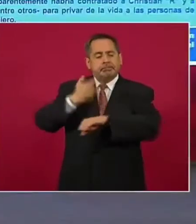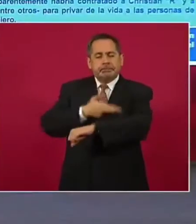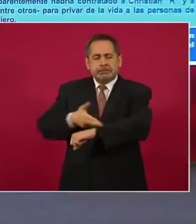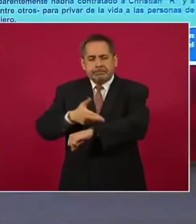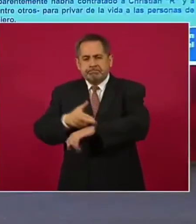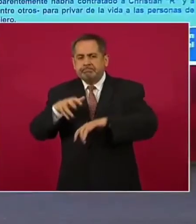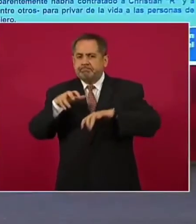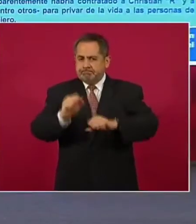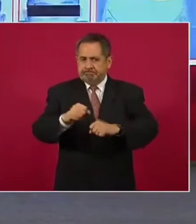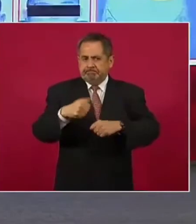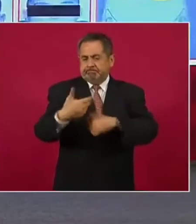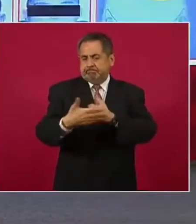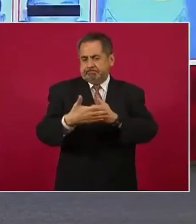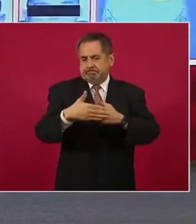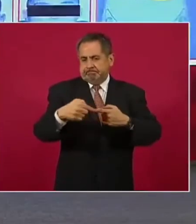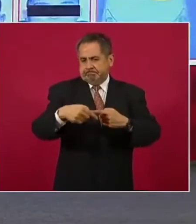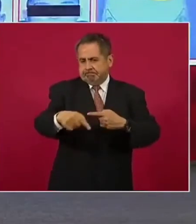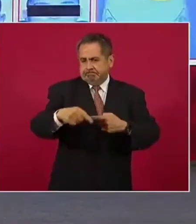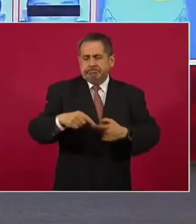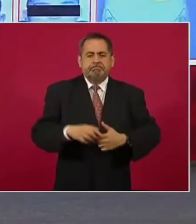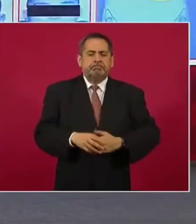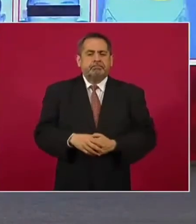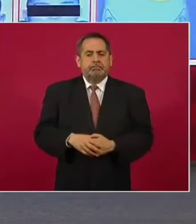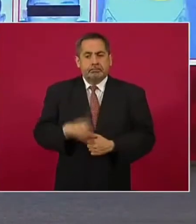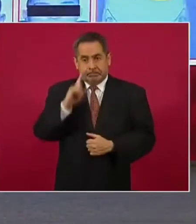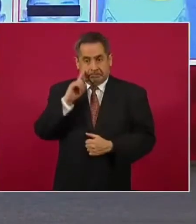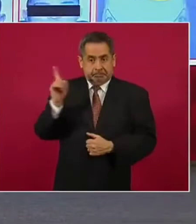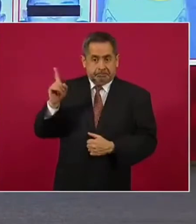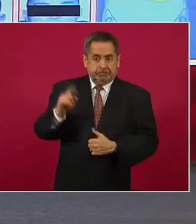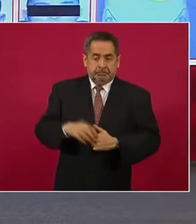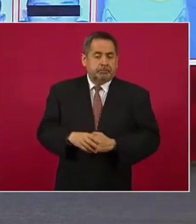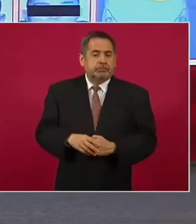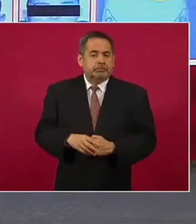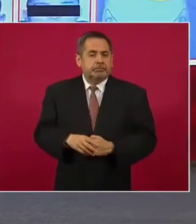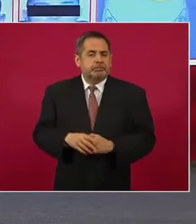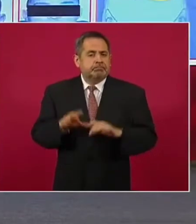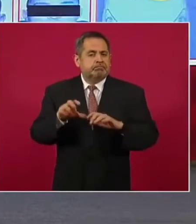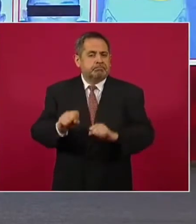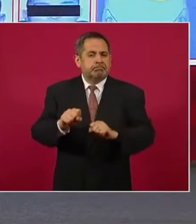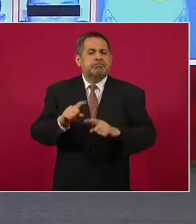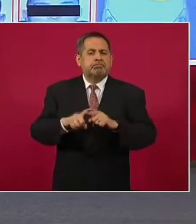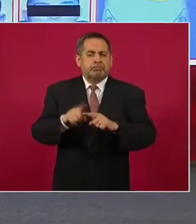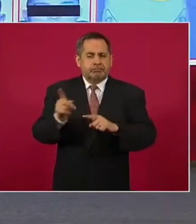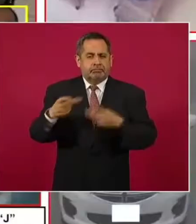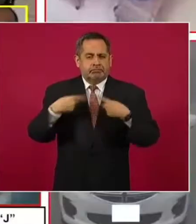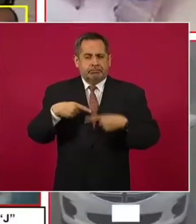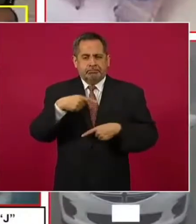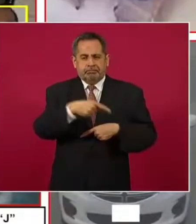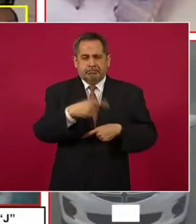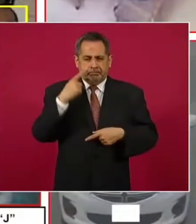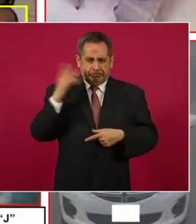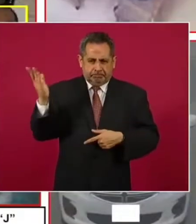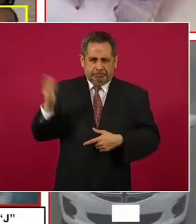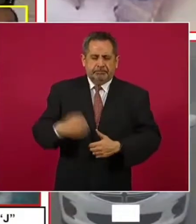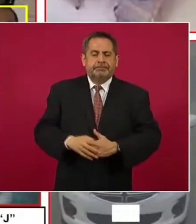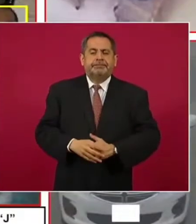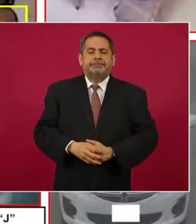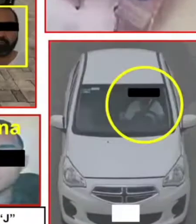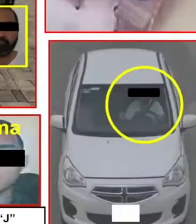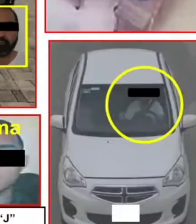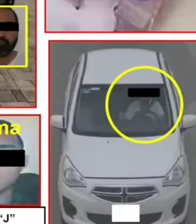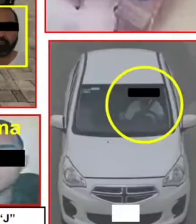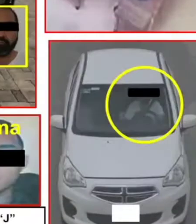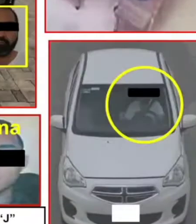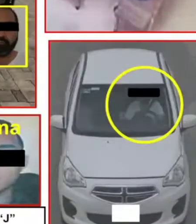siguiente aquí está la detención estas son las víctimas que por cierto y sin afán